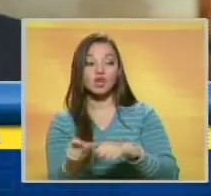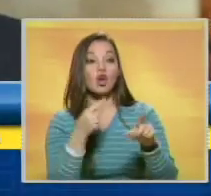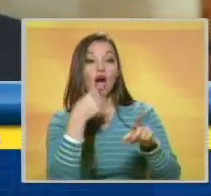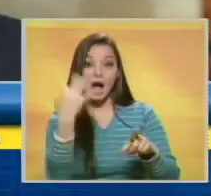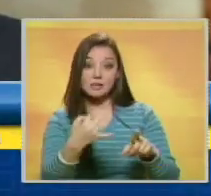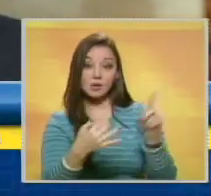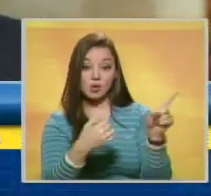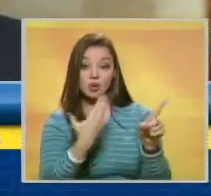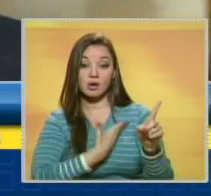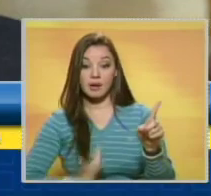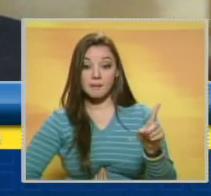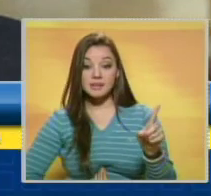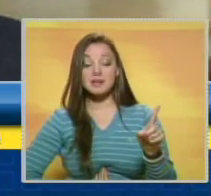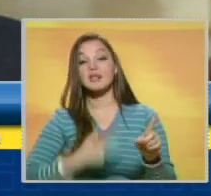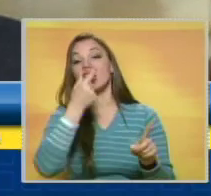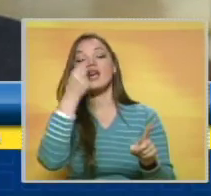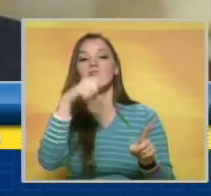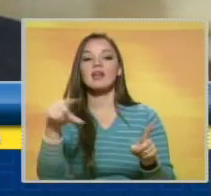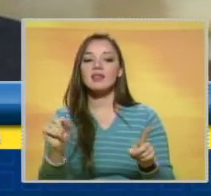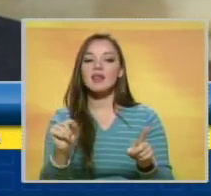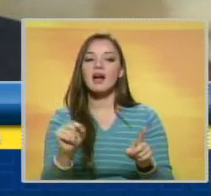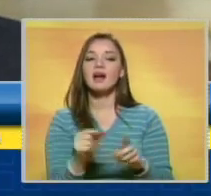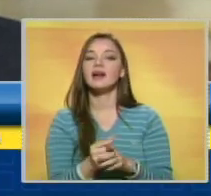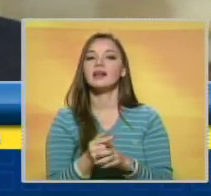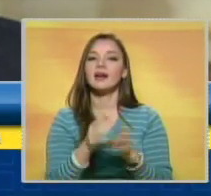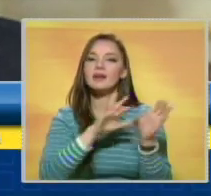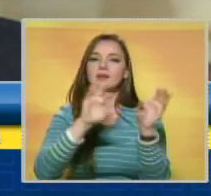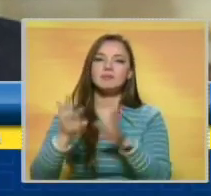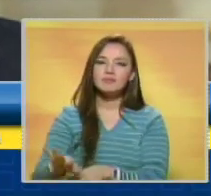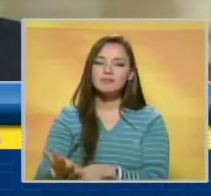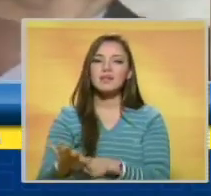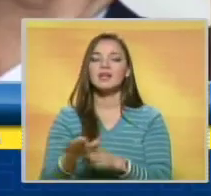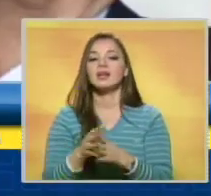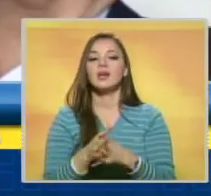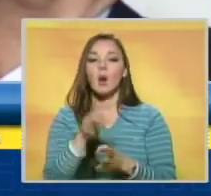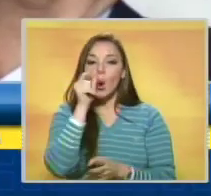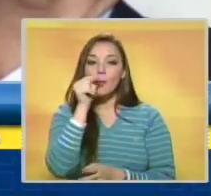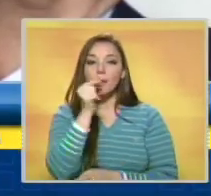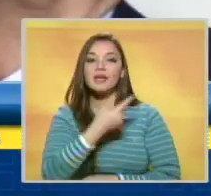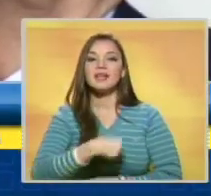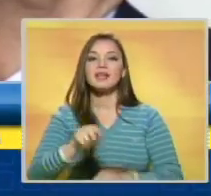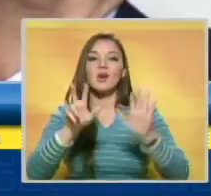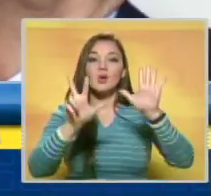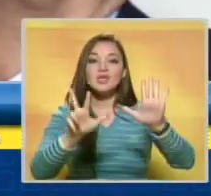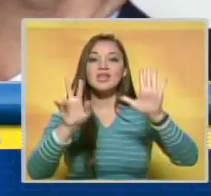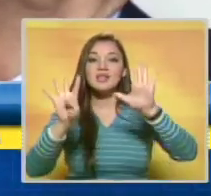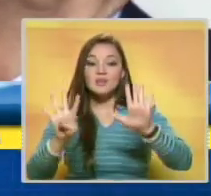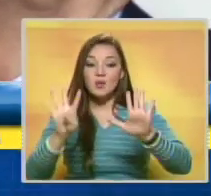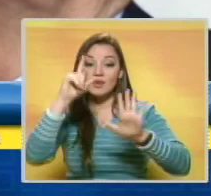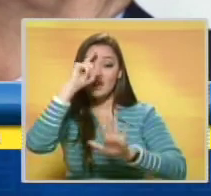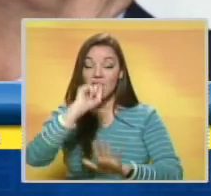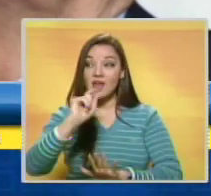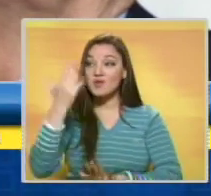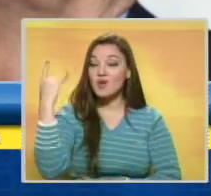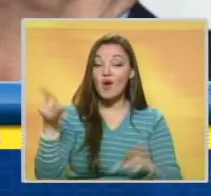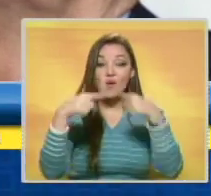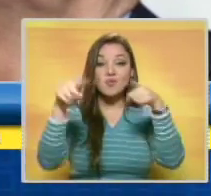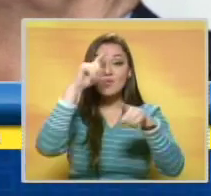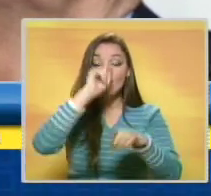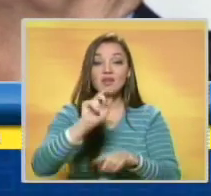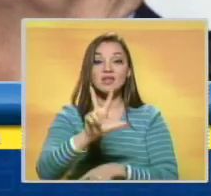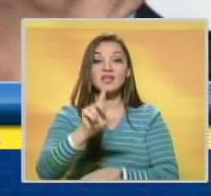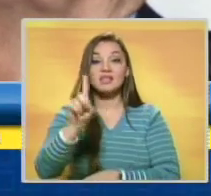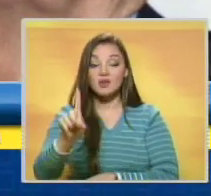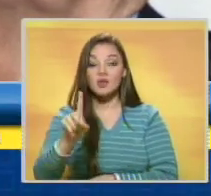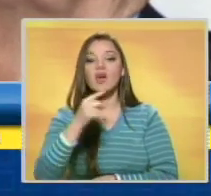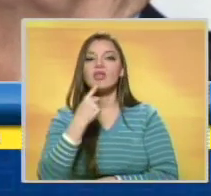país, Giorgio Napolitano, dimitirá en las próximas horas. Napolitano, de 89 años, anunció el pasado 31 de diciembre que